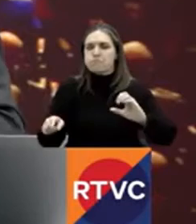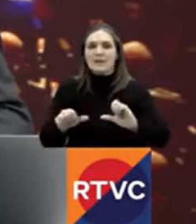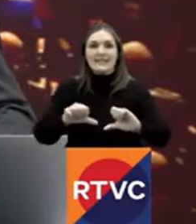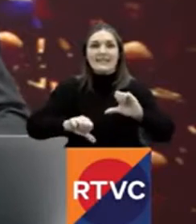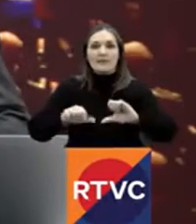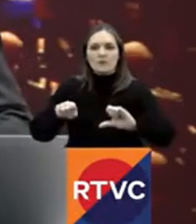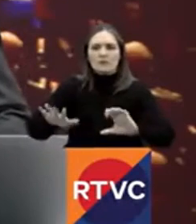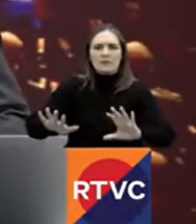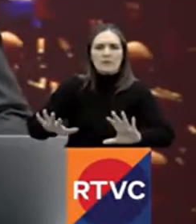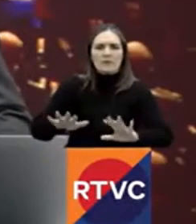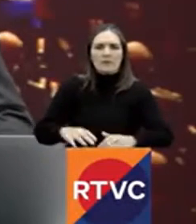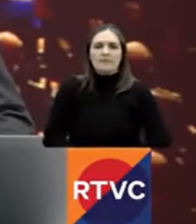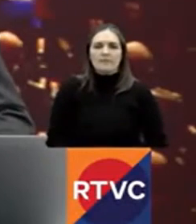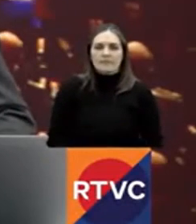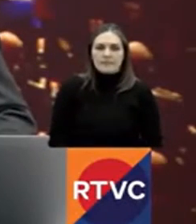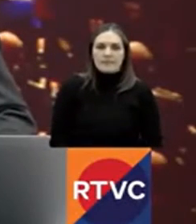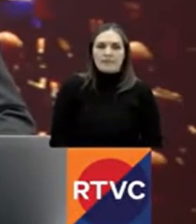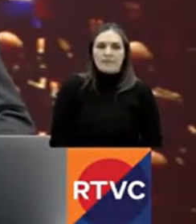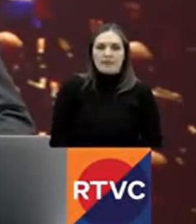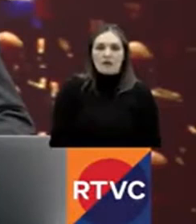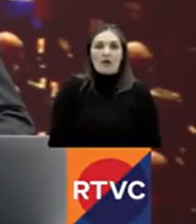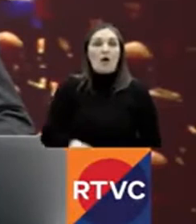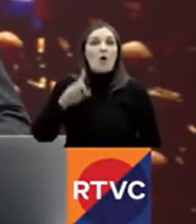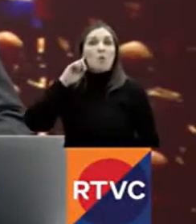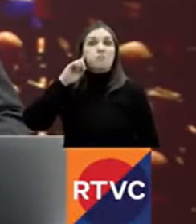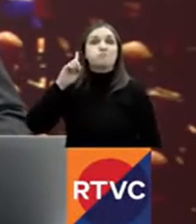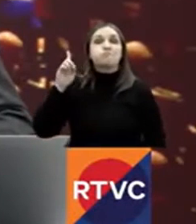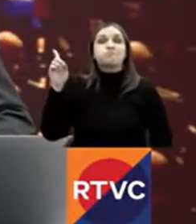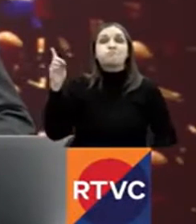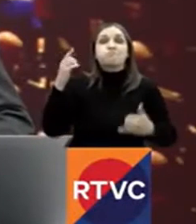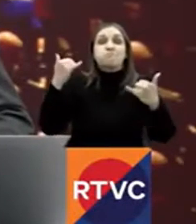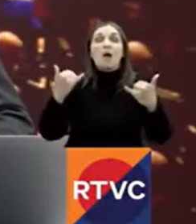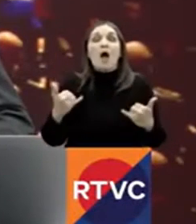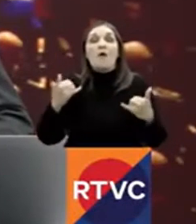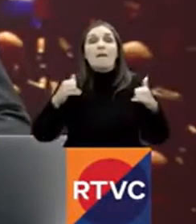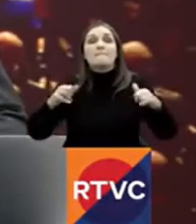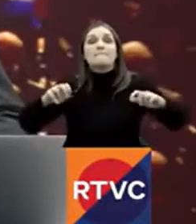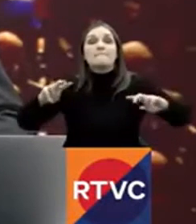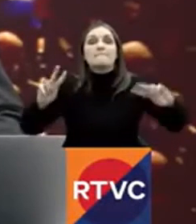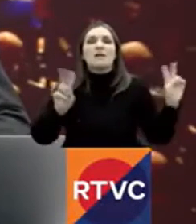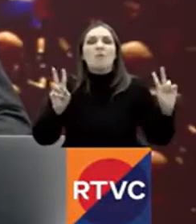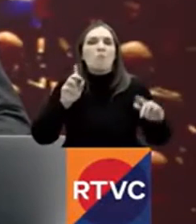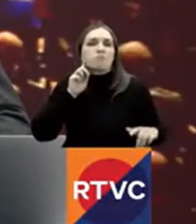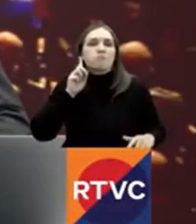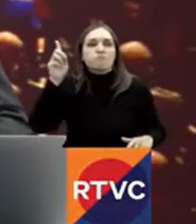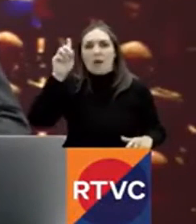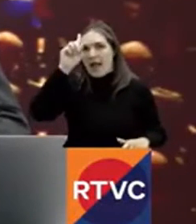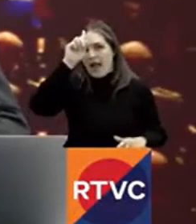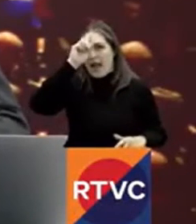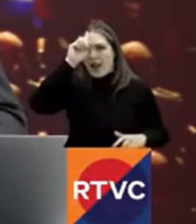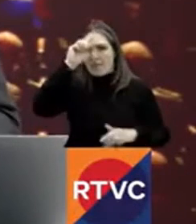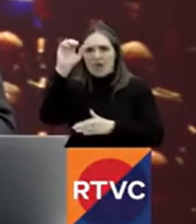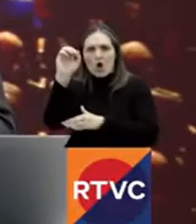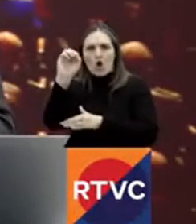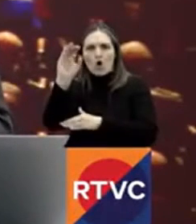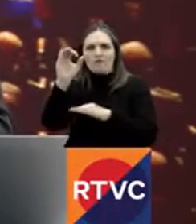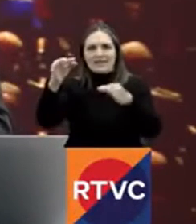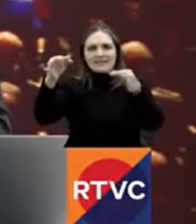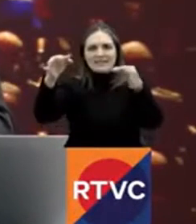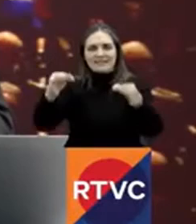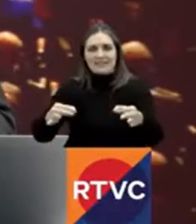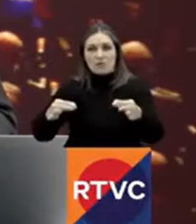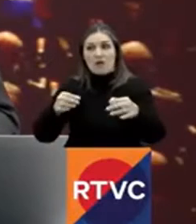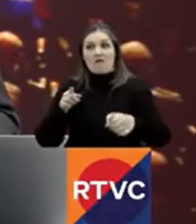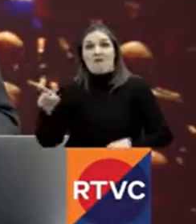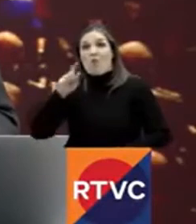químicos. Justo ahora está en desarrollo la conferencia de seguridad de Múnich, con la presencia de los principales líderes del mundo en este tema. Ucrania, por